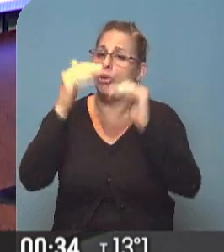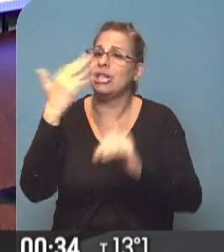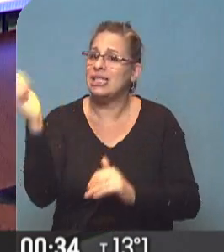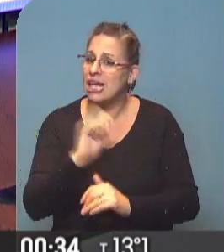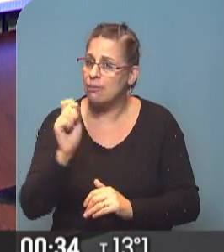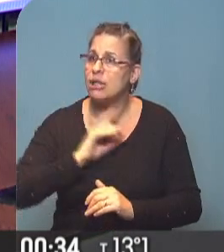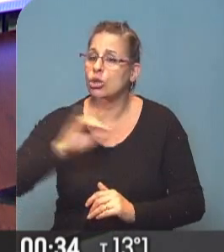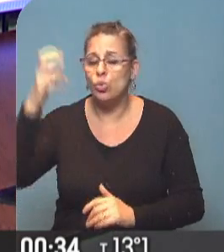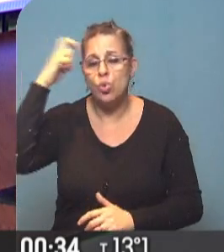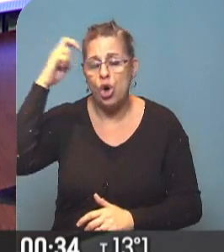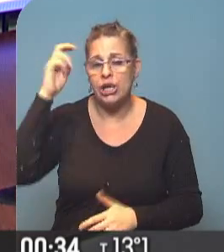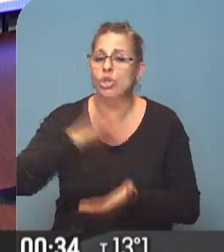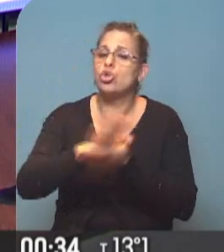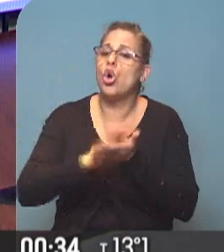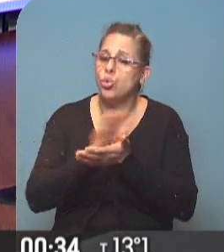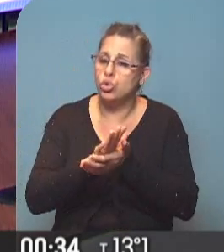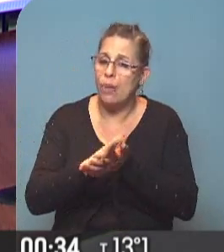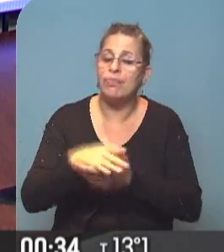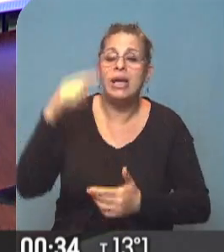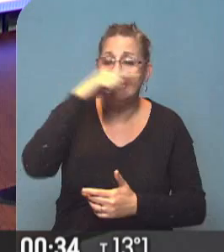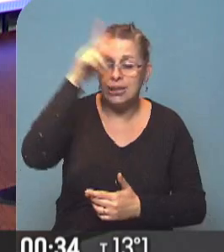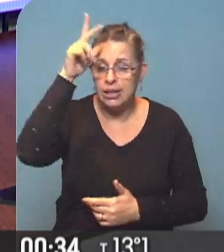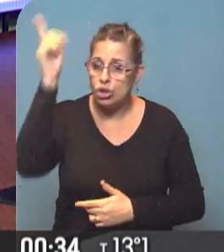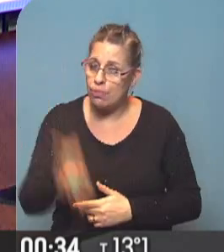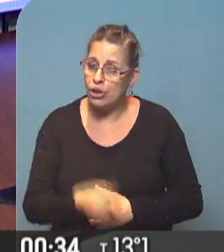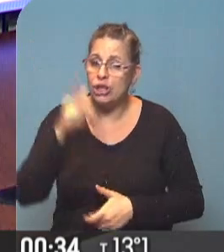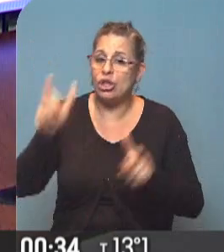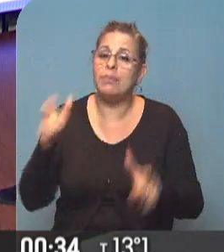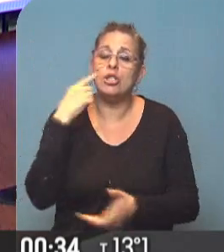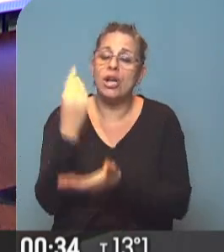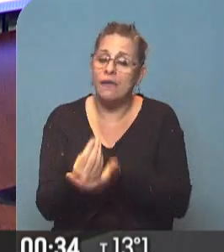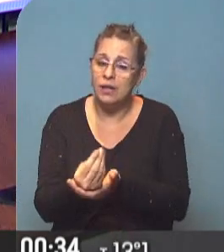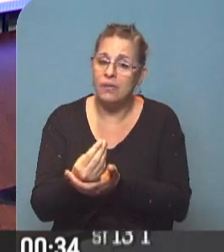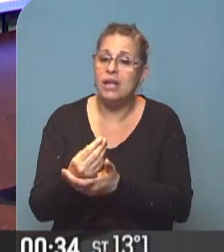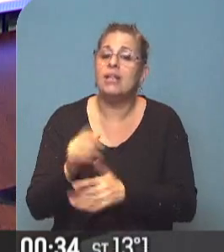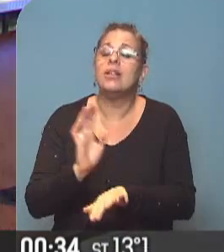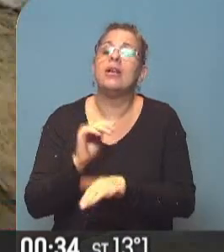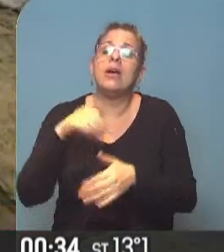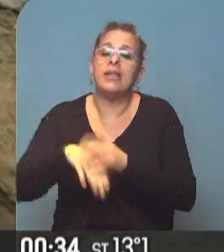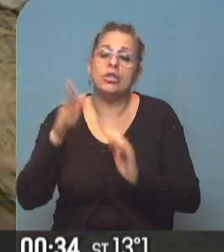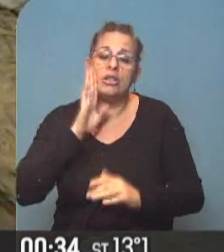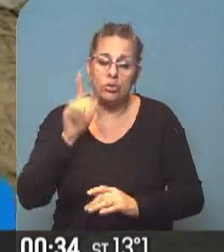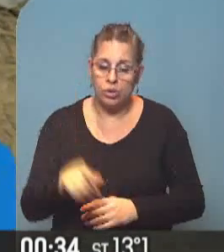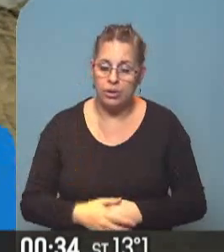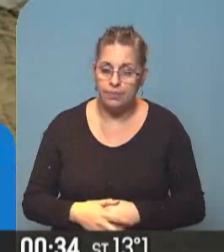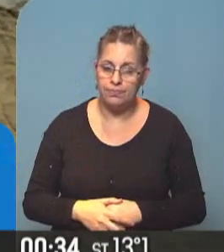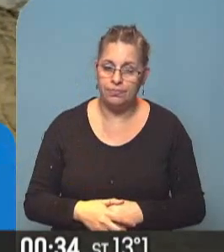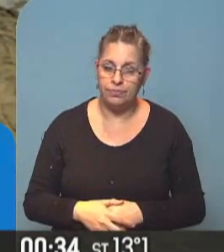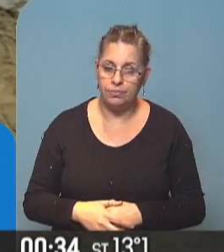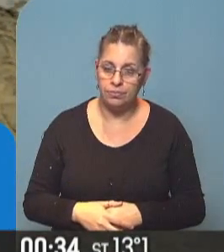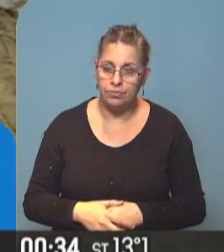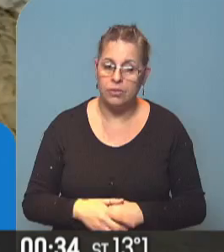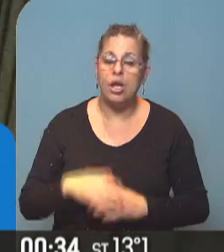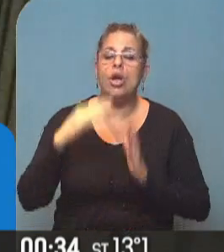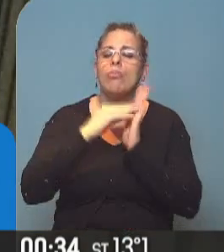Congreso resuelva la situación. El 78% de la población ve esta medida de modo negativo. La cesación del